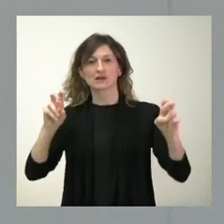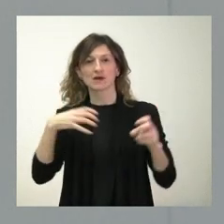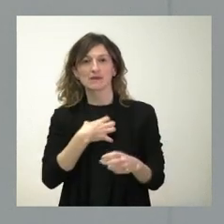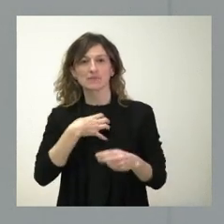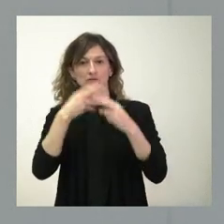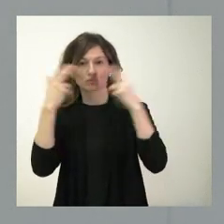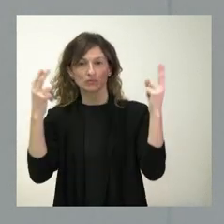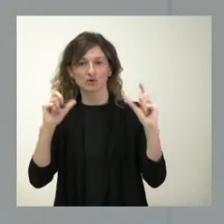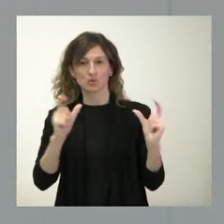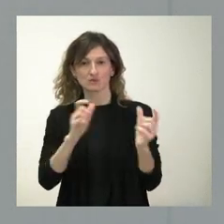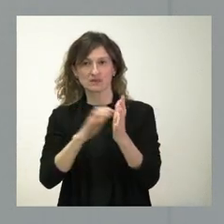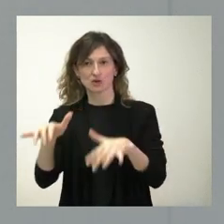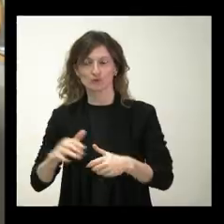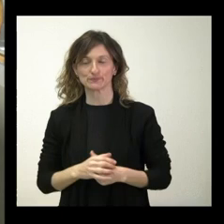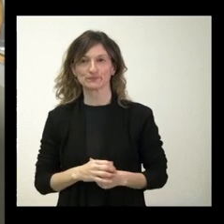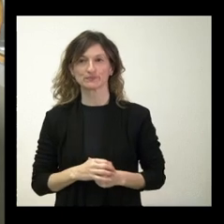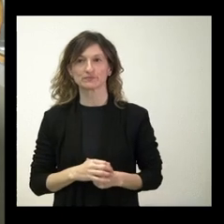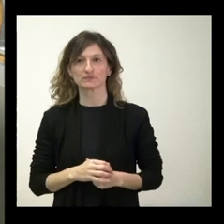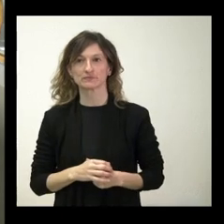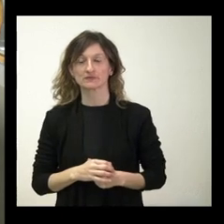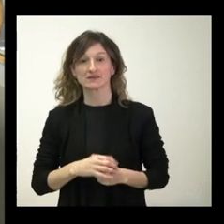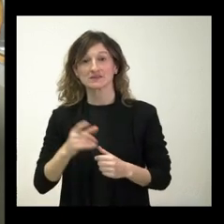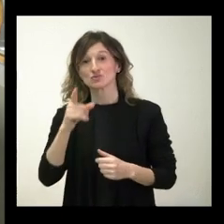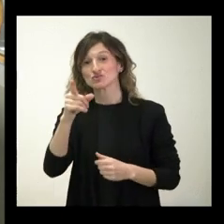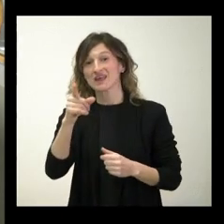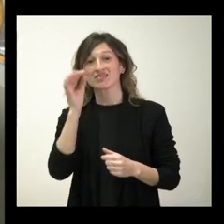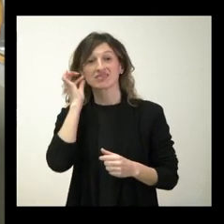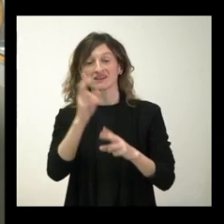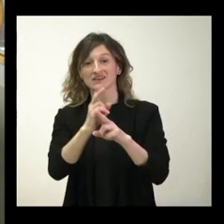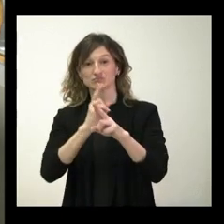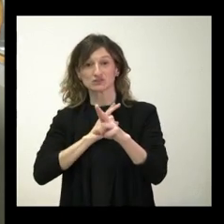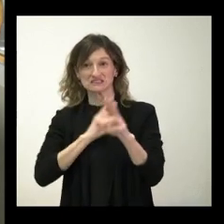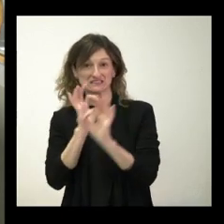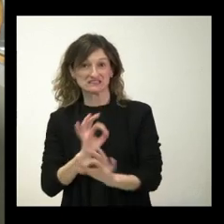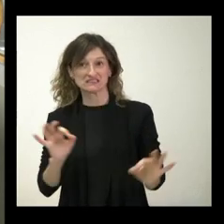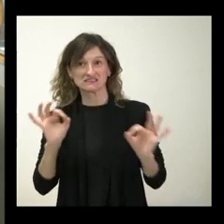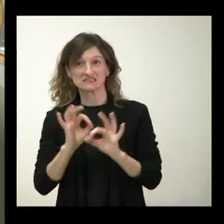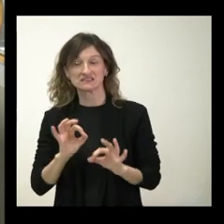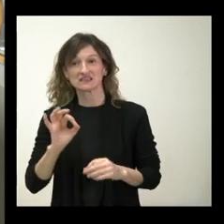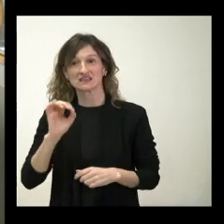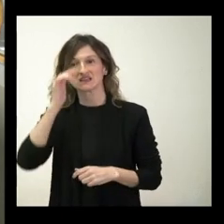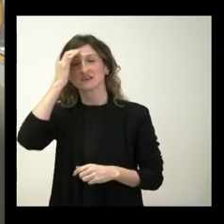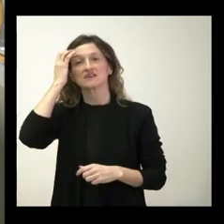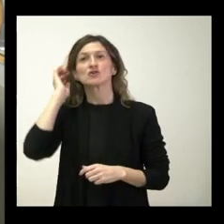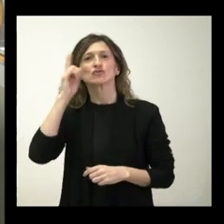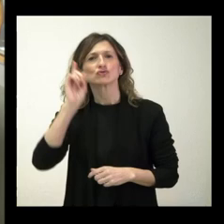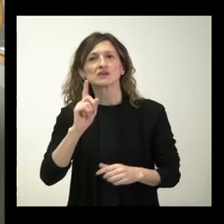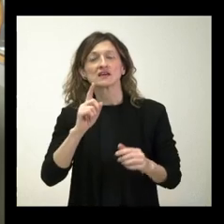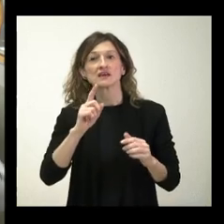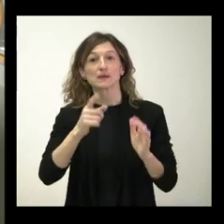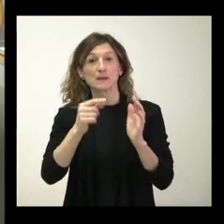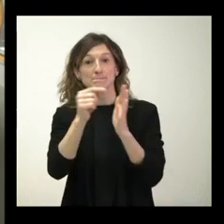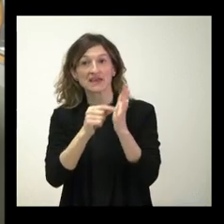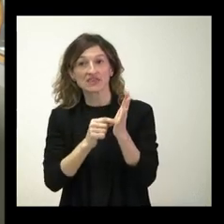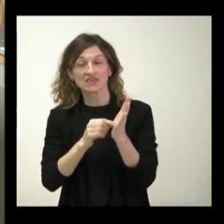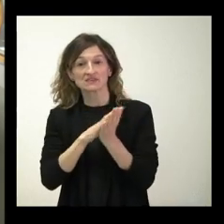públicos de la Junta de Castilla y León. No me ha contestado una de las medidas. No sé si las quitan, las medidas que